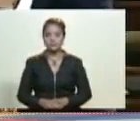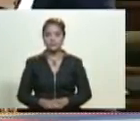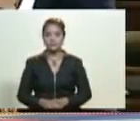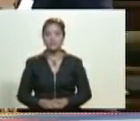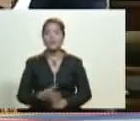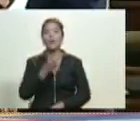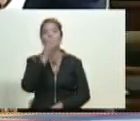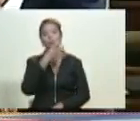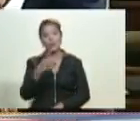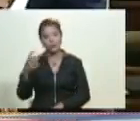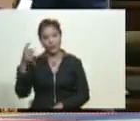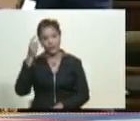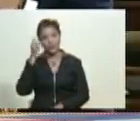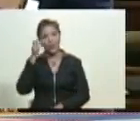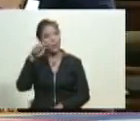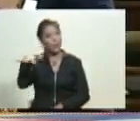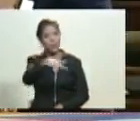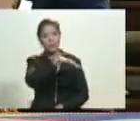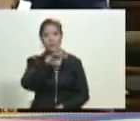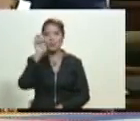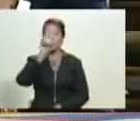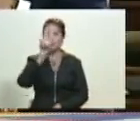1999. Buenos días, pueblo de Venezuela.